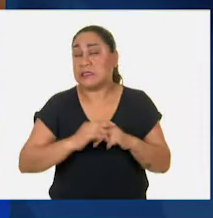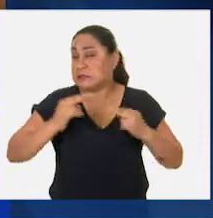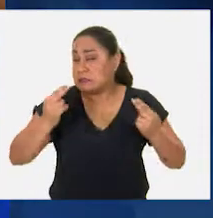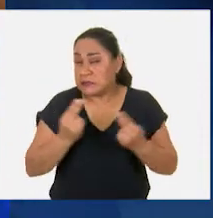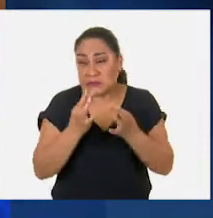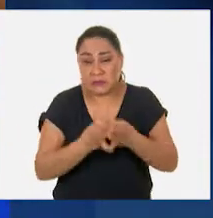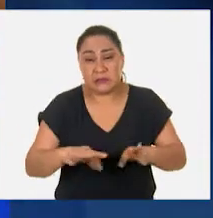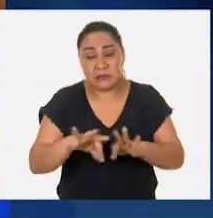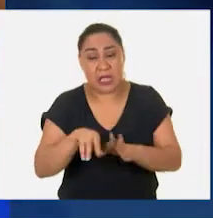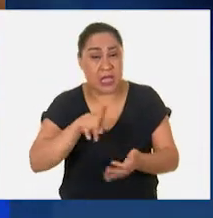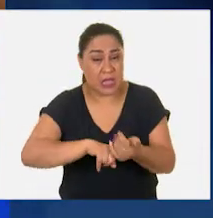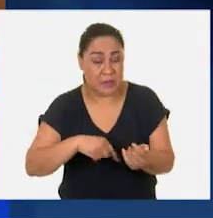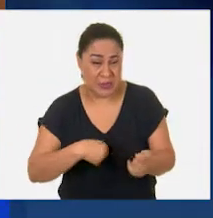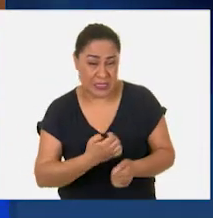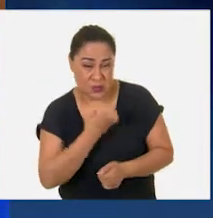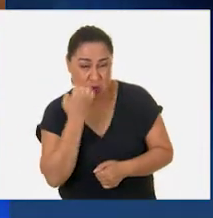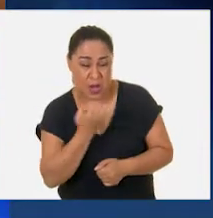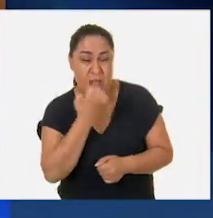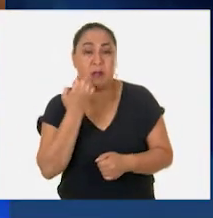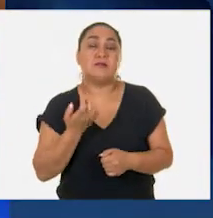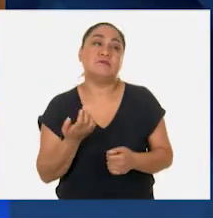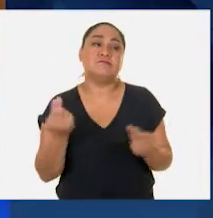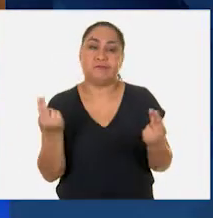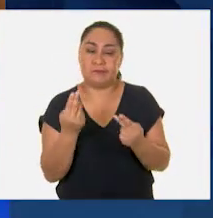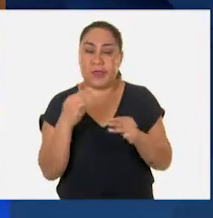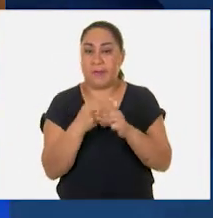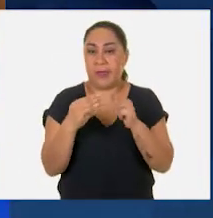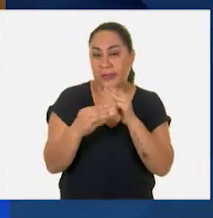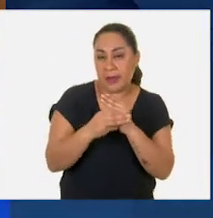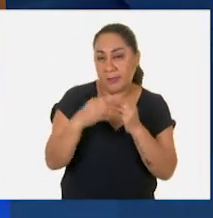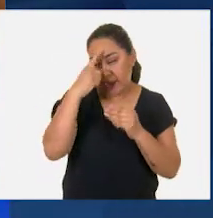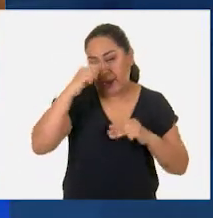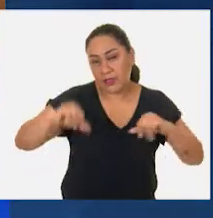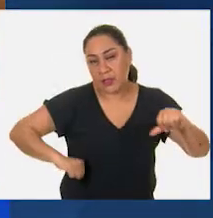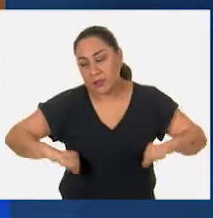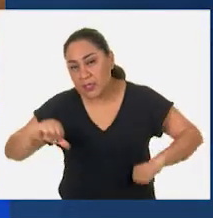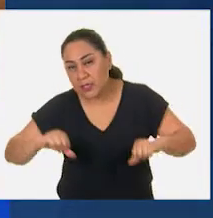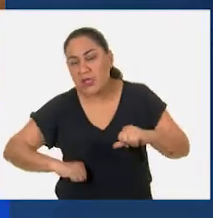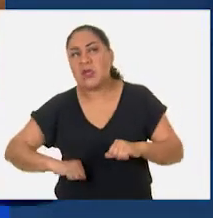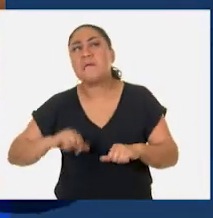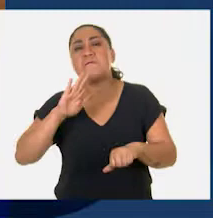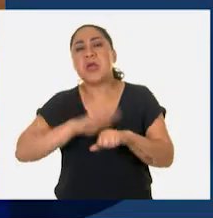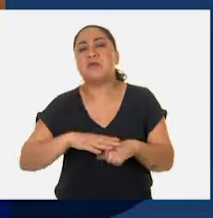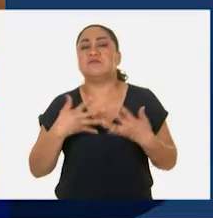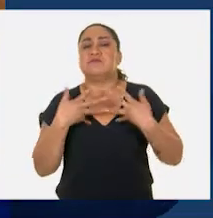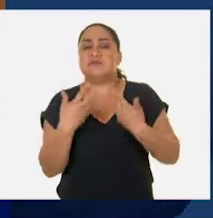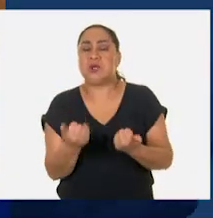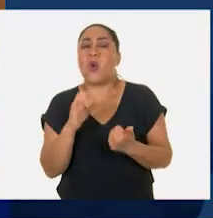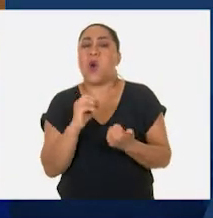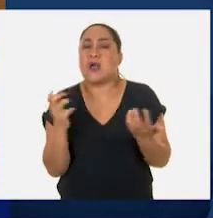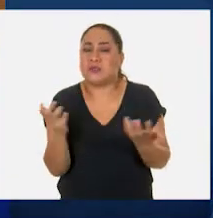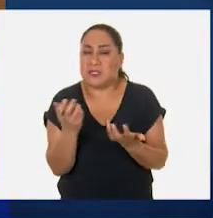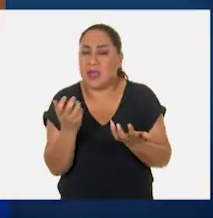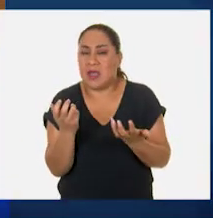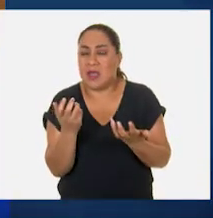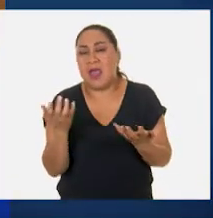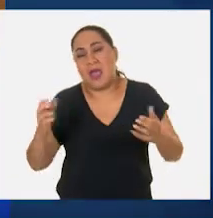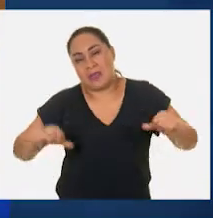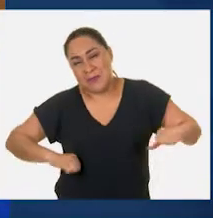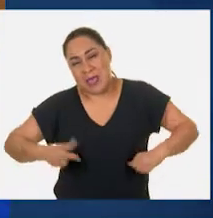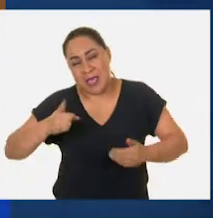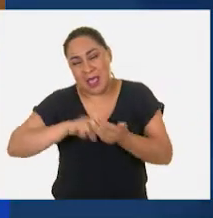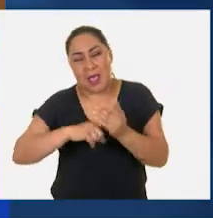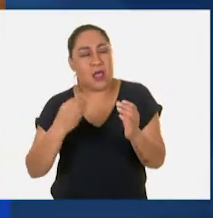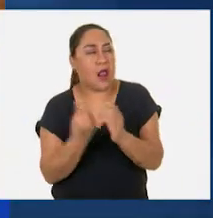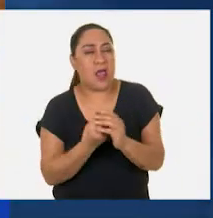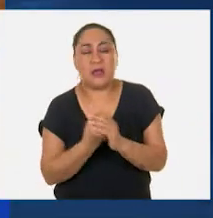mi escuela son tener material didáctico para poder entender y realizar mejor nuestras actividades en clase, como